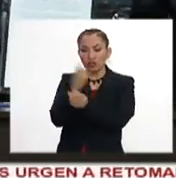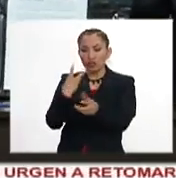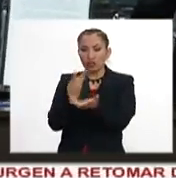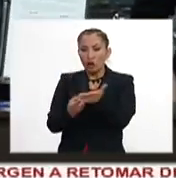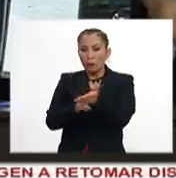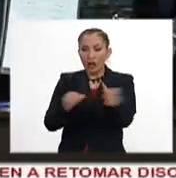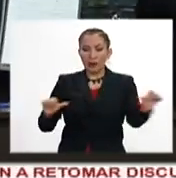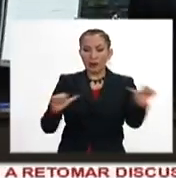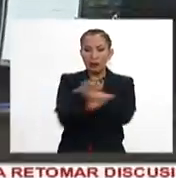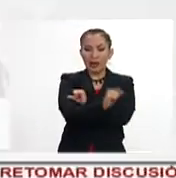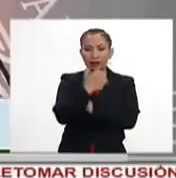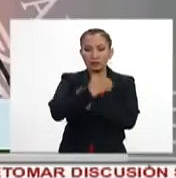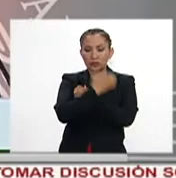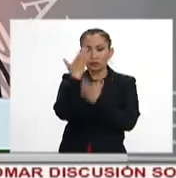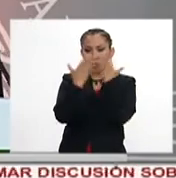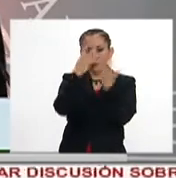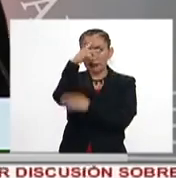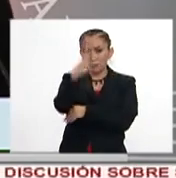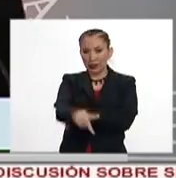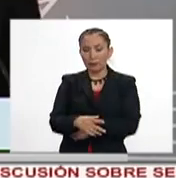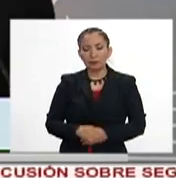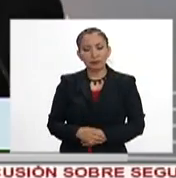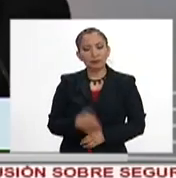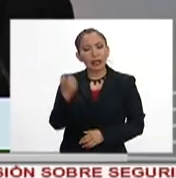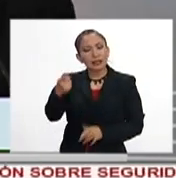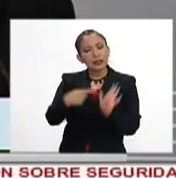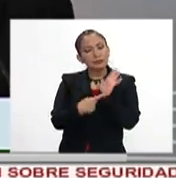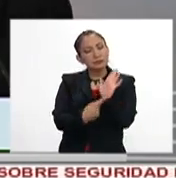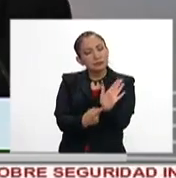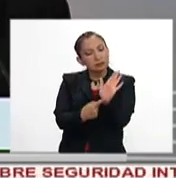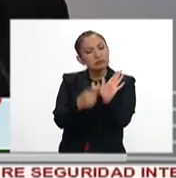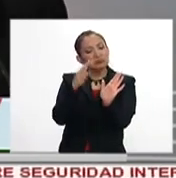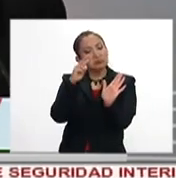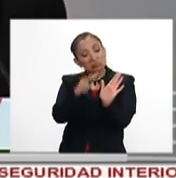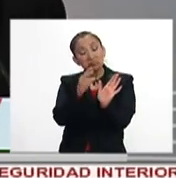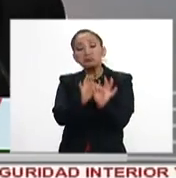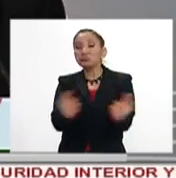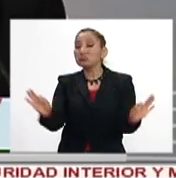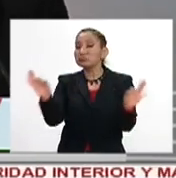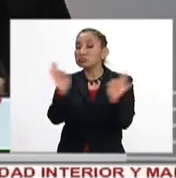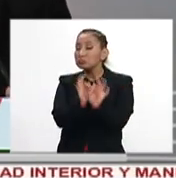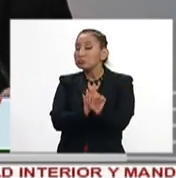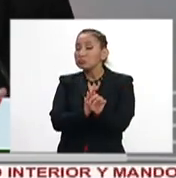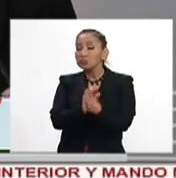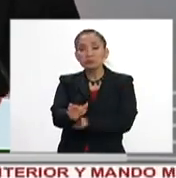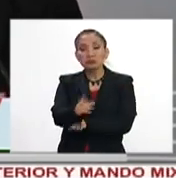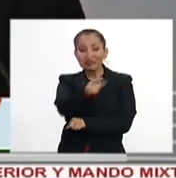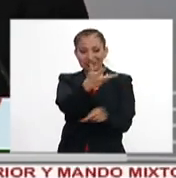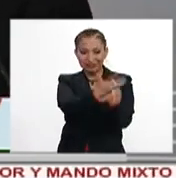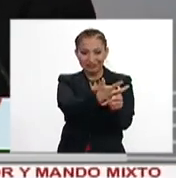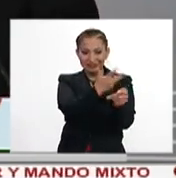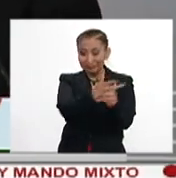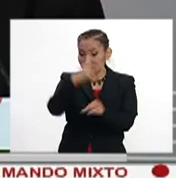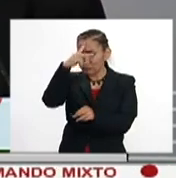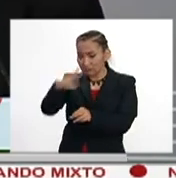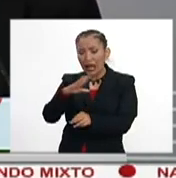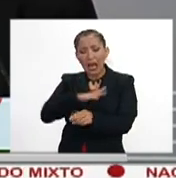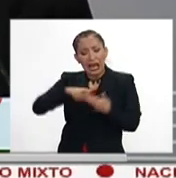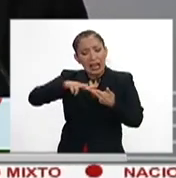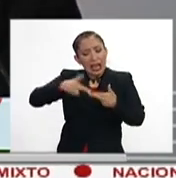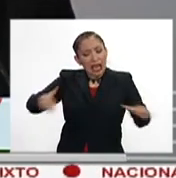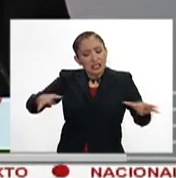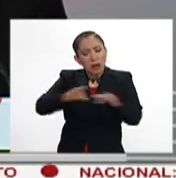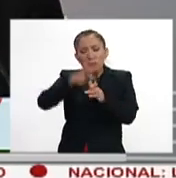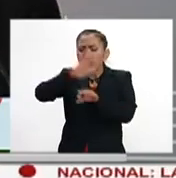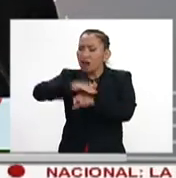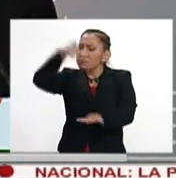en estudiantes mexicanos. Pone de manifiesto una cosa muy importante, que entre Estados Unidos y México hay una relación que